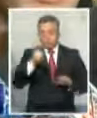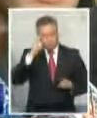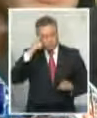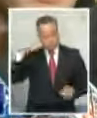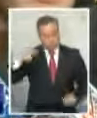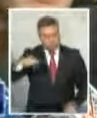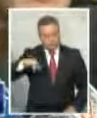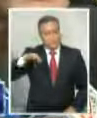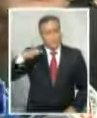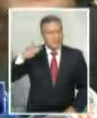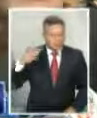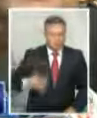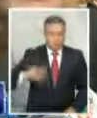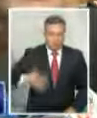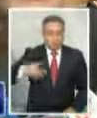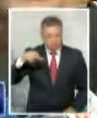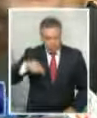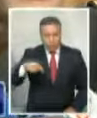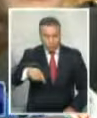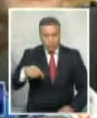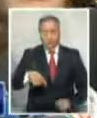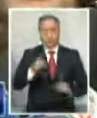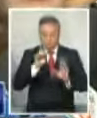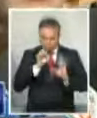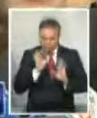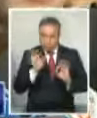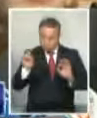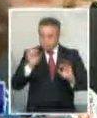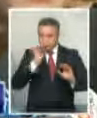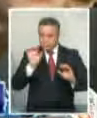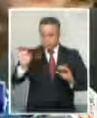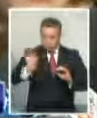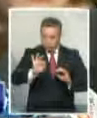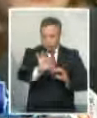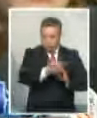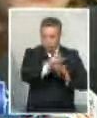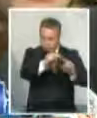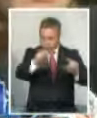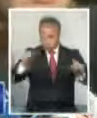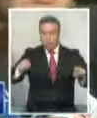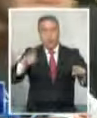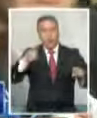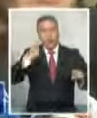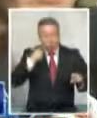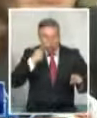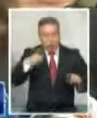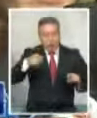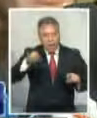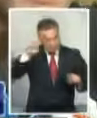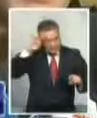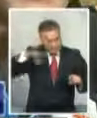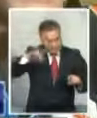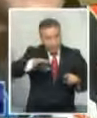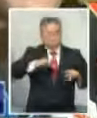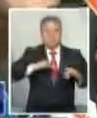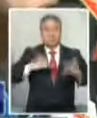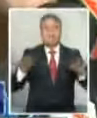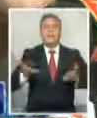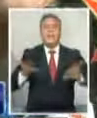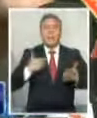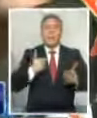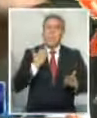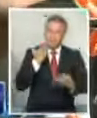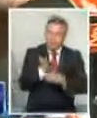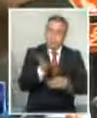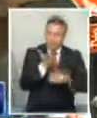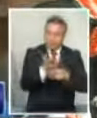tener hoy en día que estos actores conozcan las opiniones del movimiento social y que estos actores conozcan realmente qué es lo que estamos exigiendo en